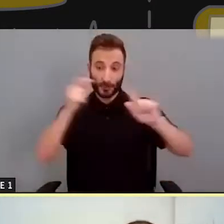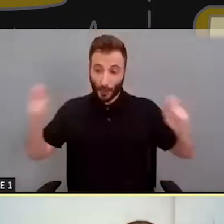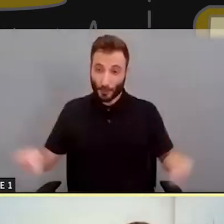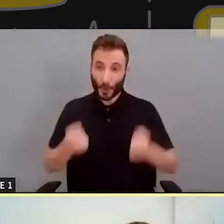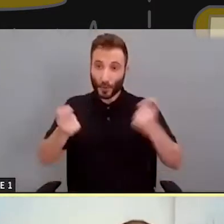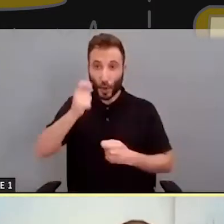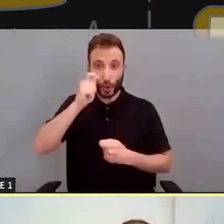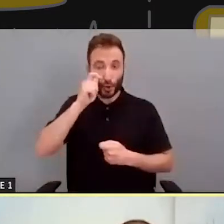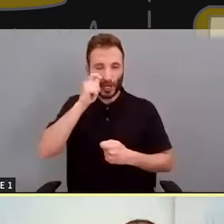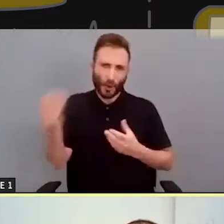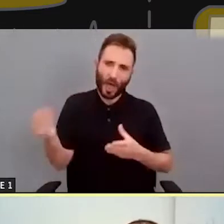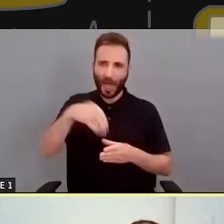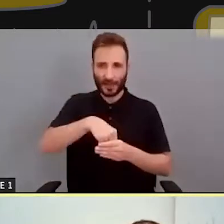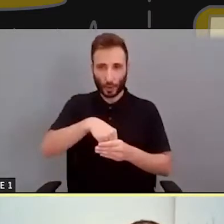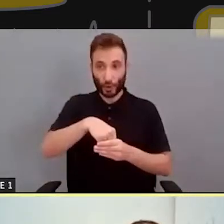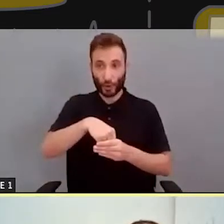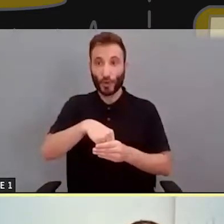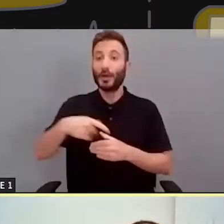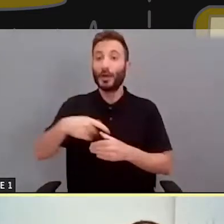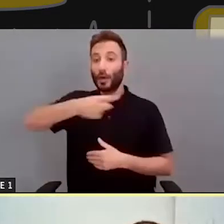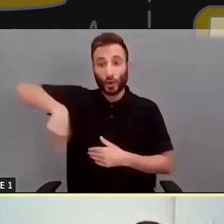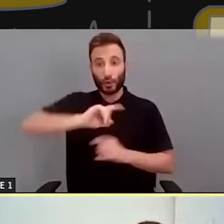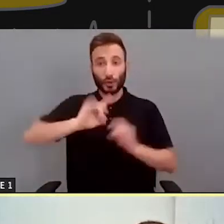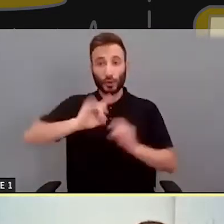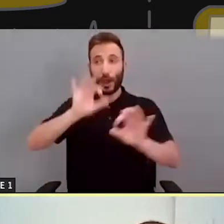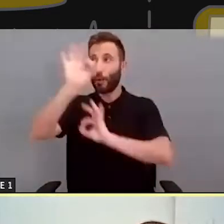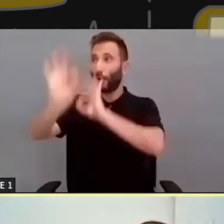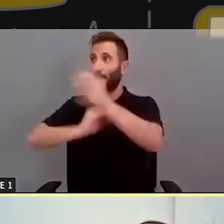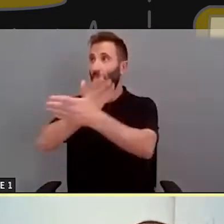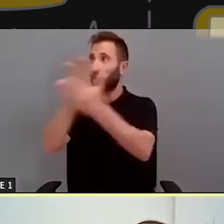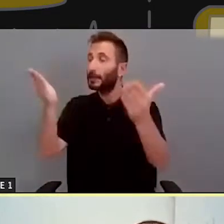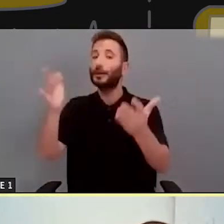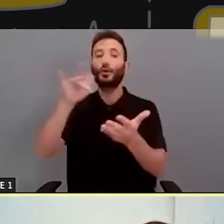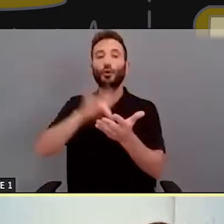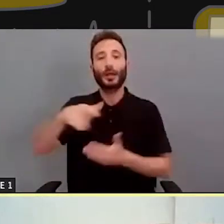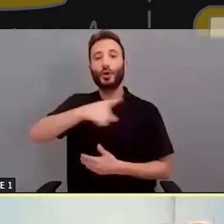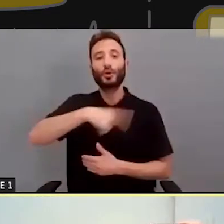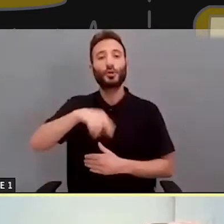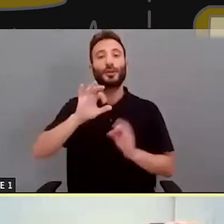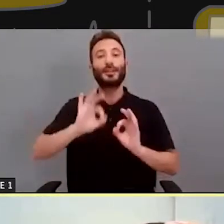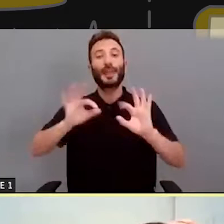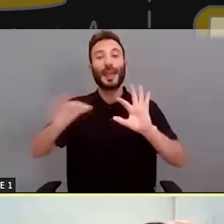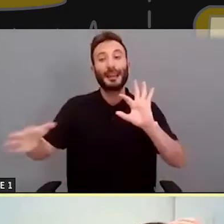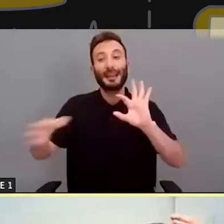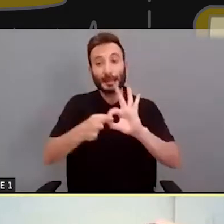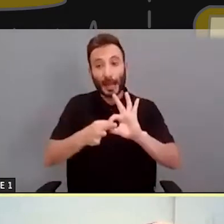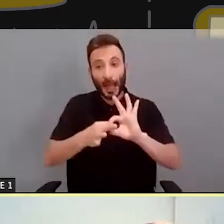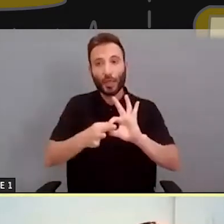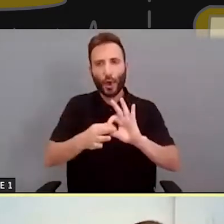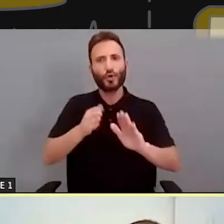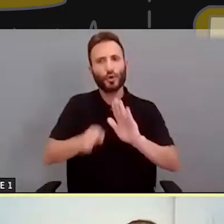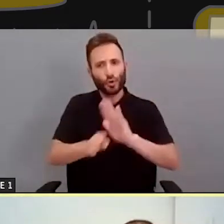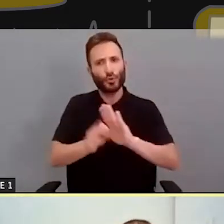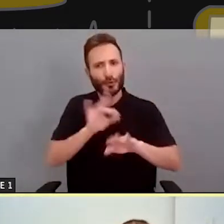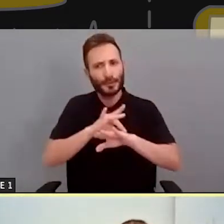Barcelona. Nosotros, como todas las organizaciones, estamos en relación y estamos siguiendo